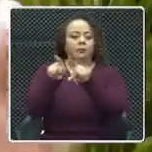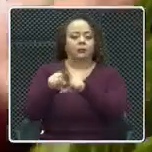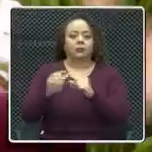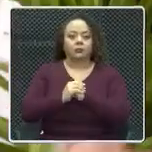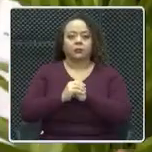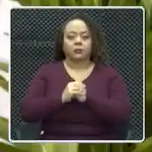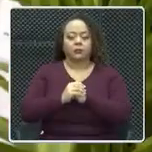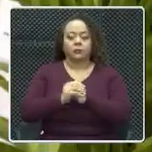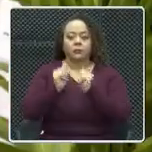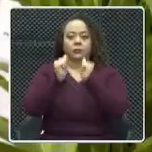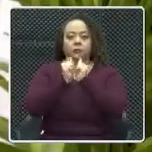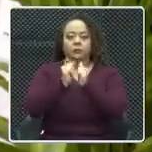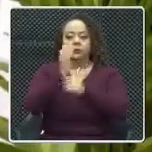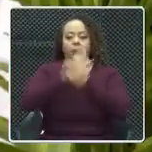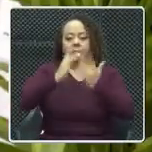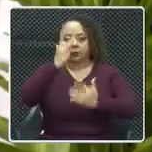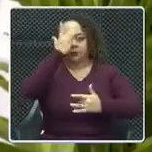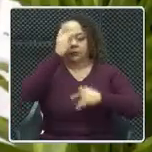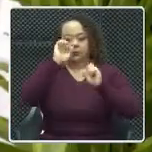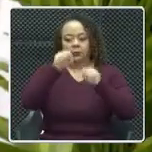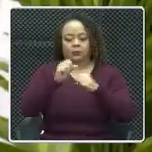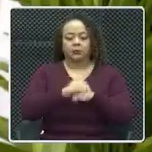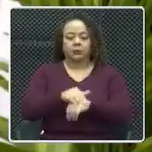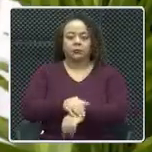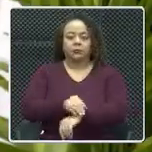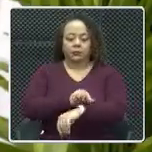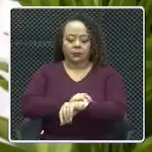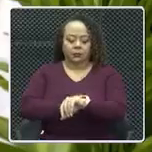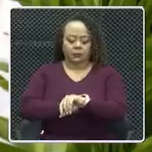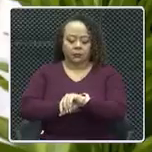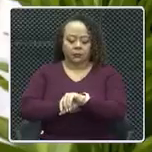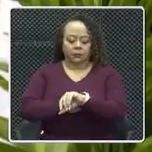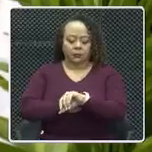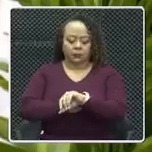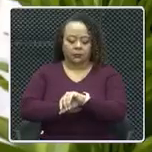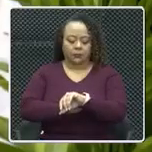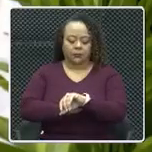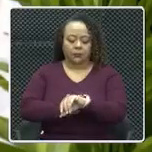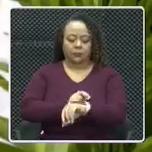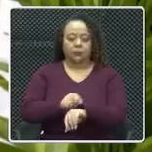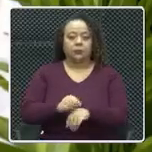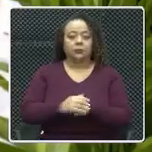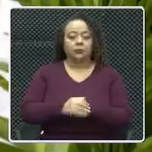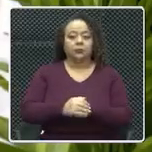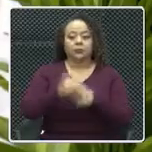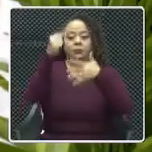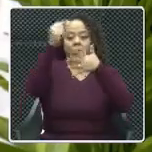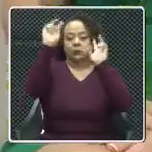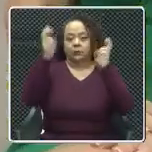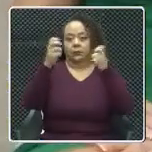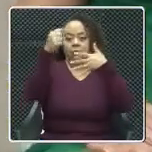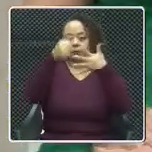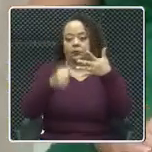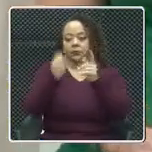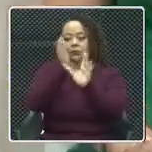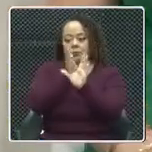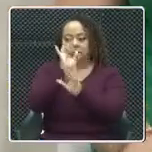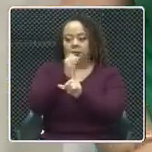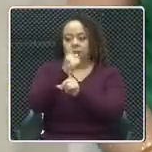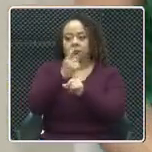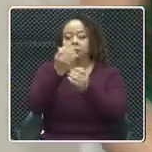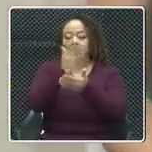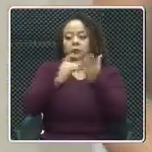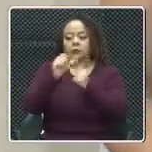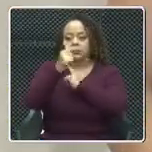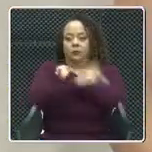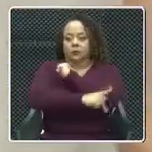por supuesto, con una enfermedad que se pueda derivar. El tema de factores psicosociales, de hecho, en muchos otros países se ha tratado